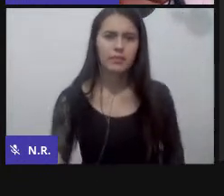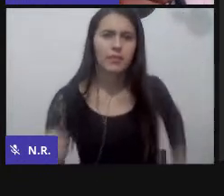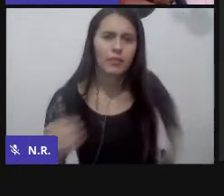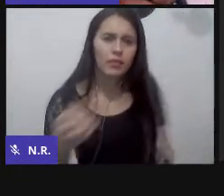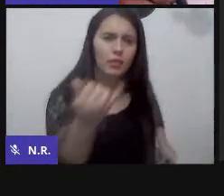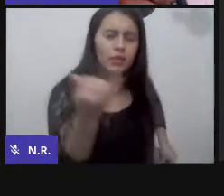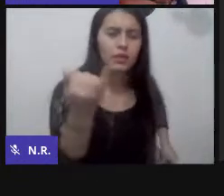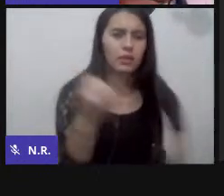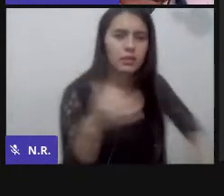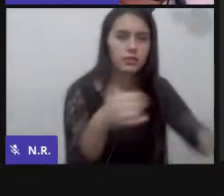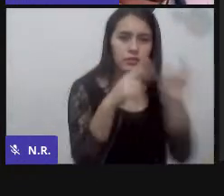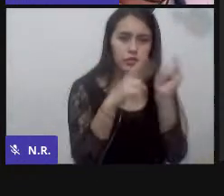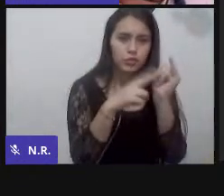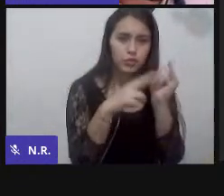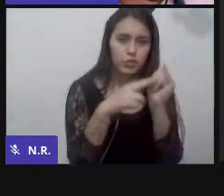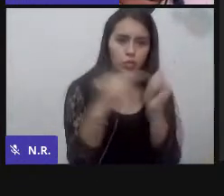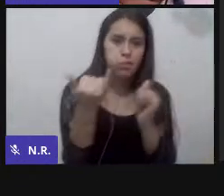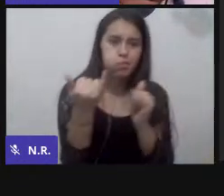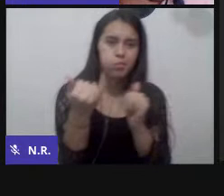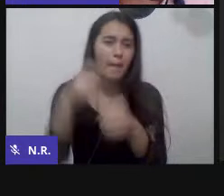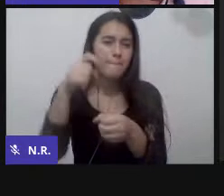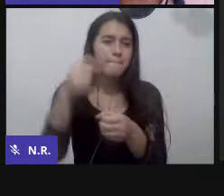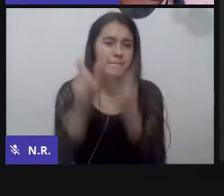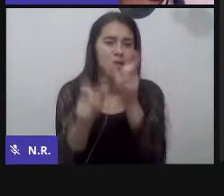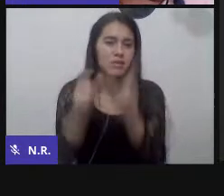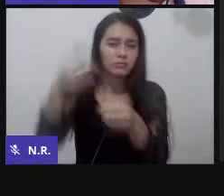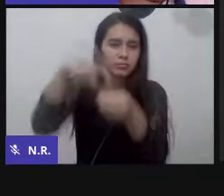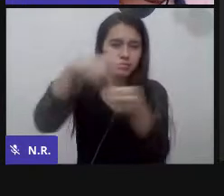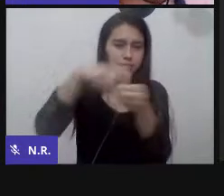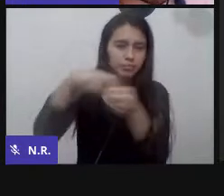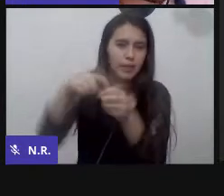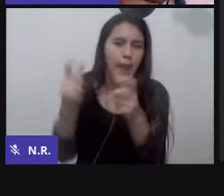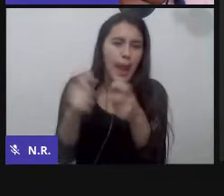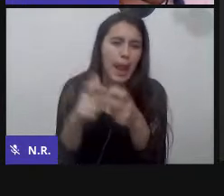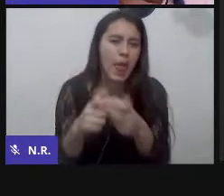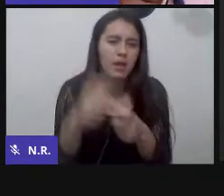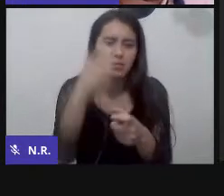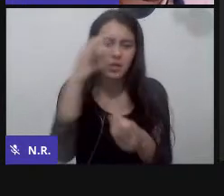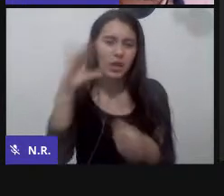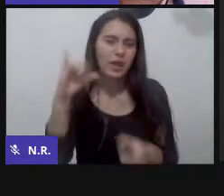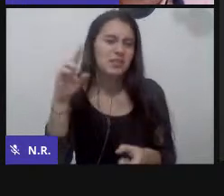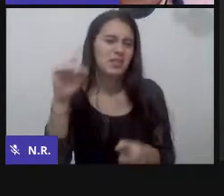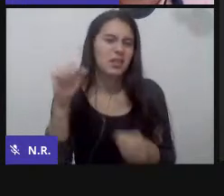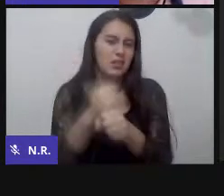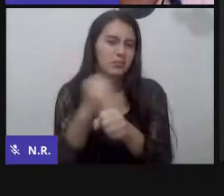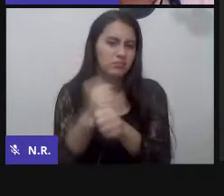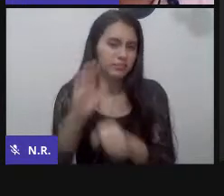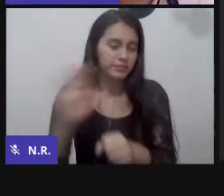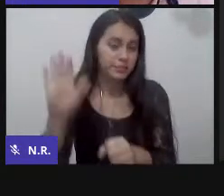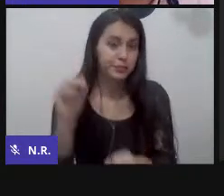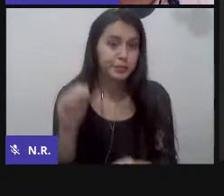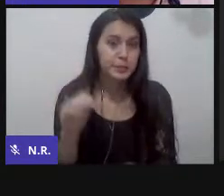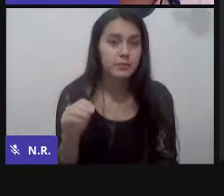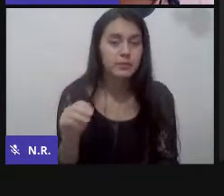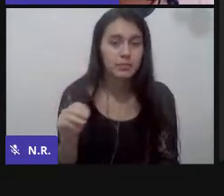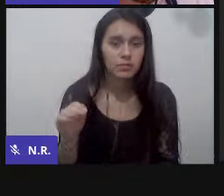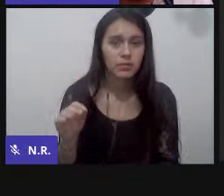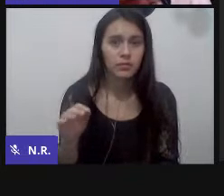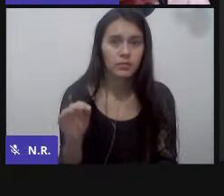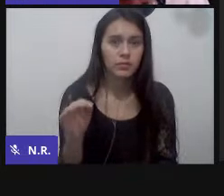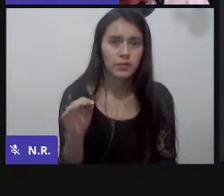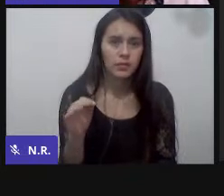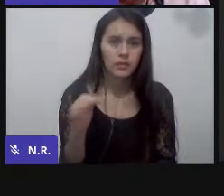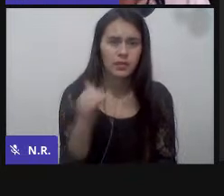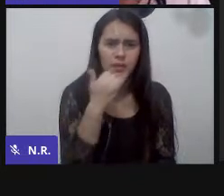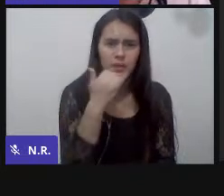poquitos suscriptores ahí porque todo el trabajo lo hemos hecho en el CIDET. Copiar y le digo aquí a ver qué